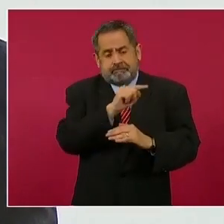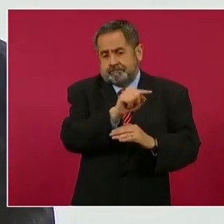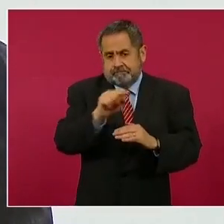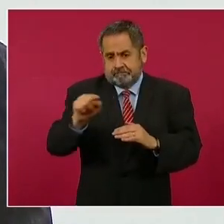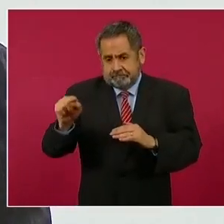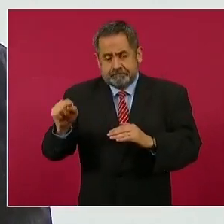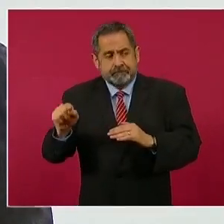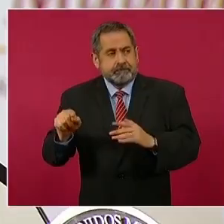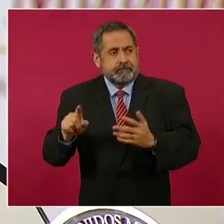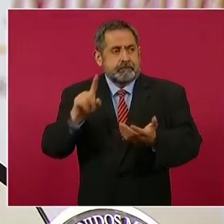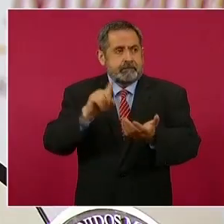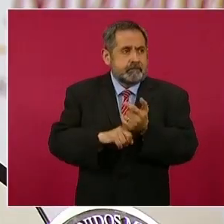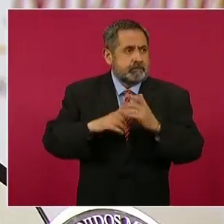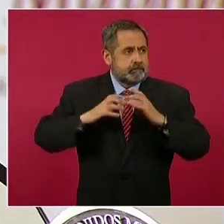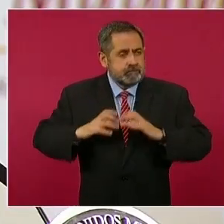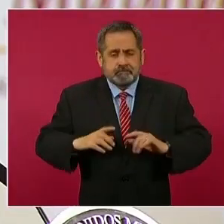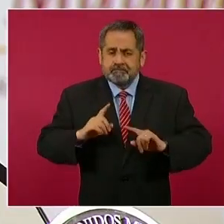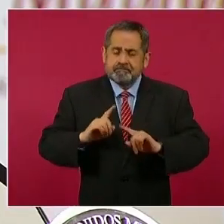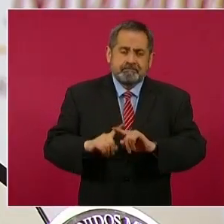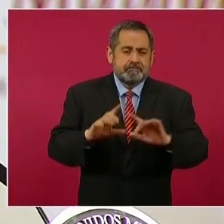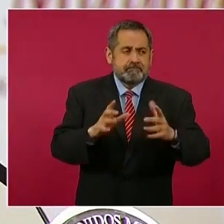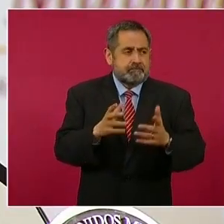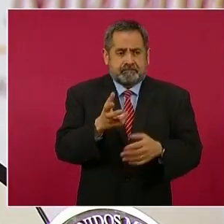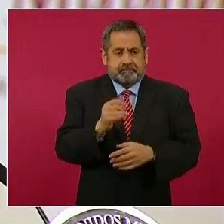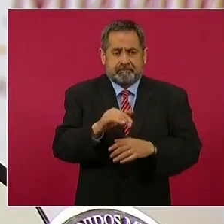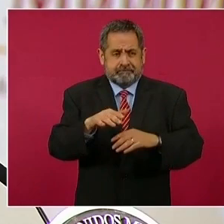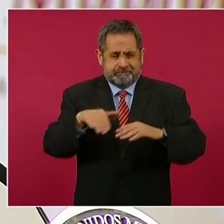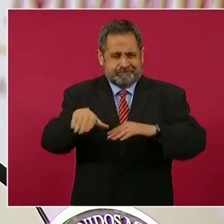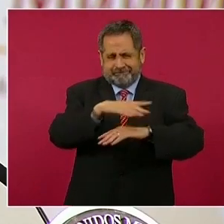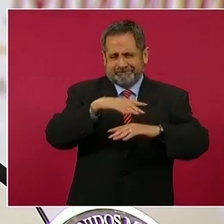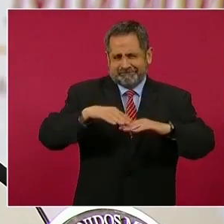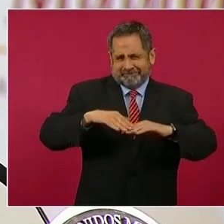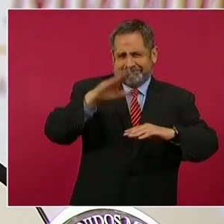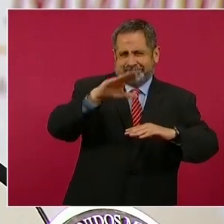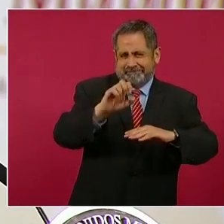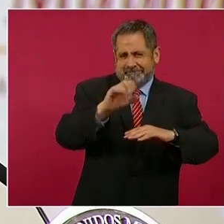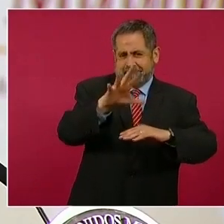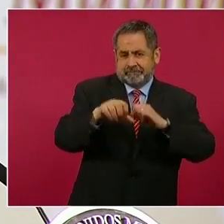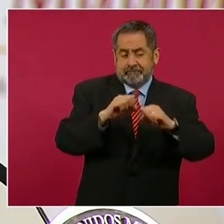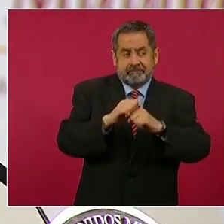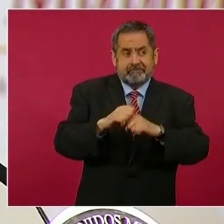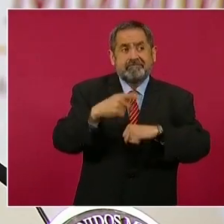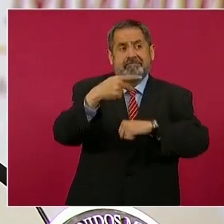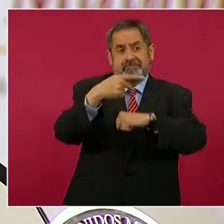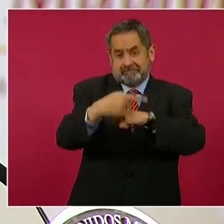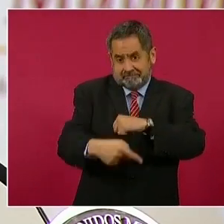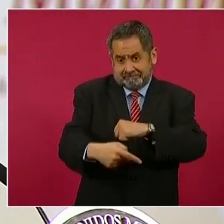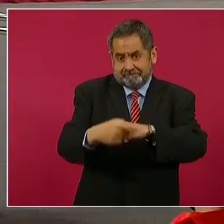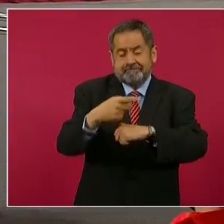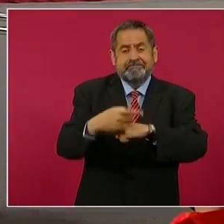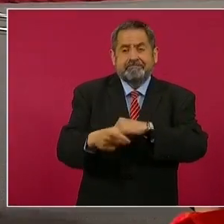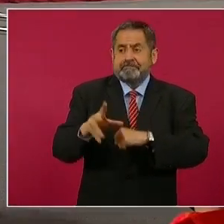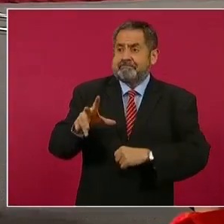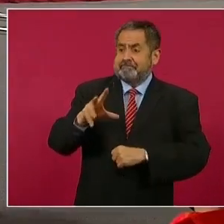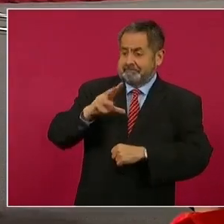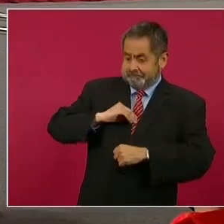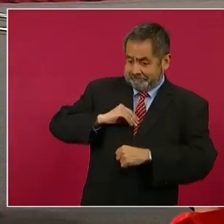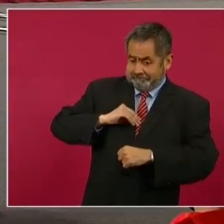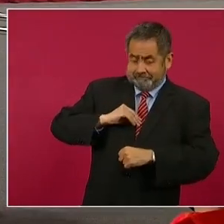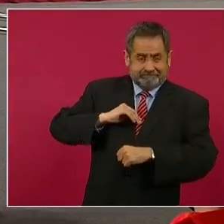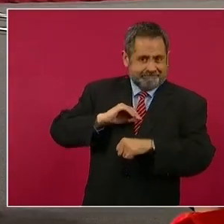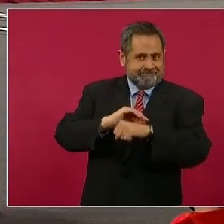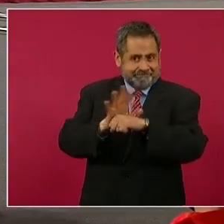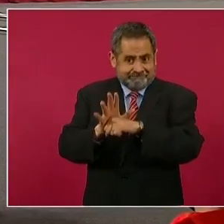todo biológicas, pero también sociales, mayor riesgo de complicarse, de tener COVID grave,